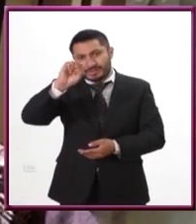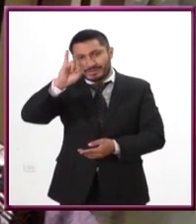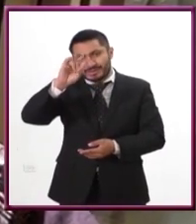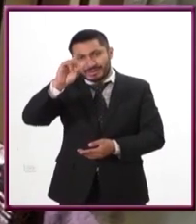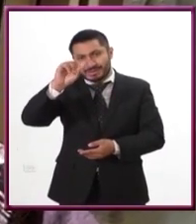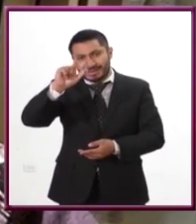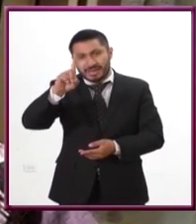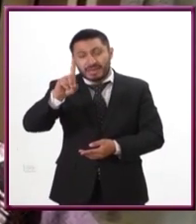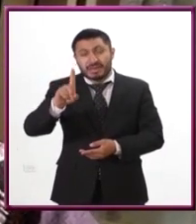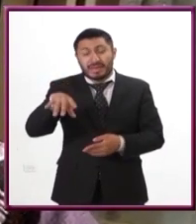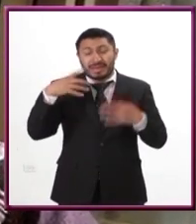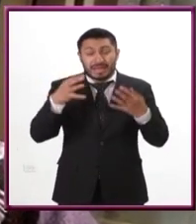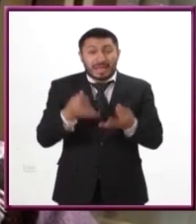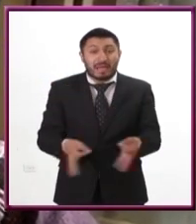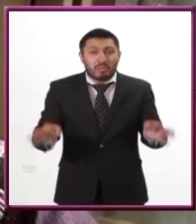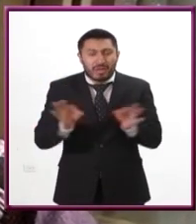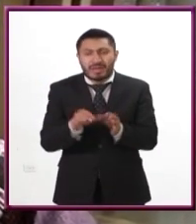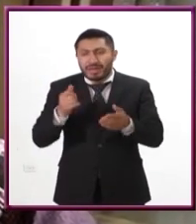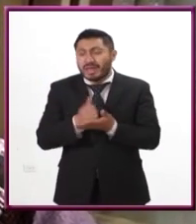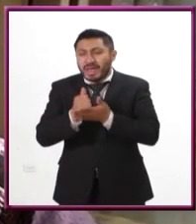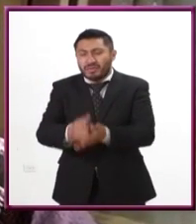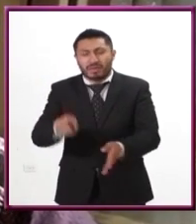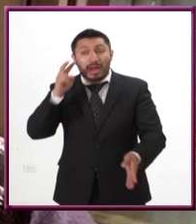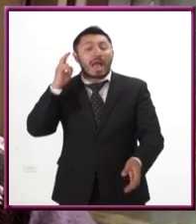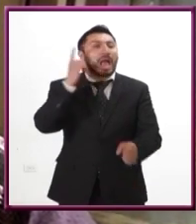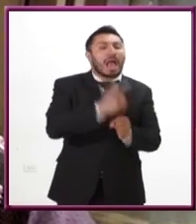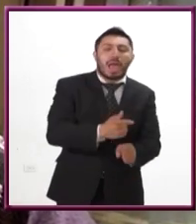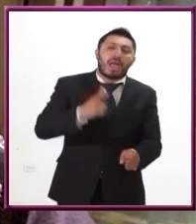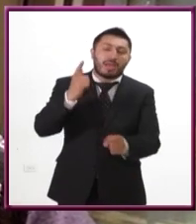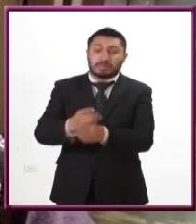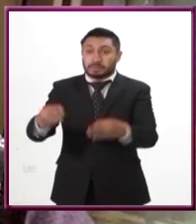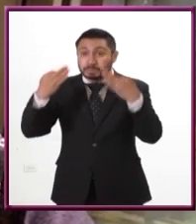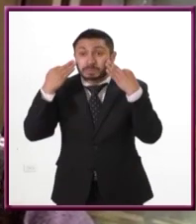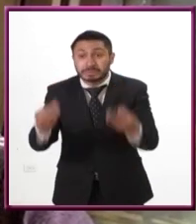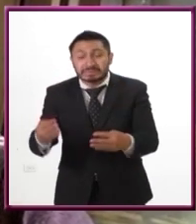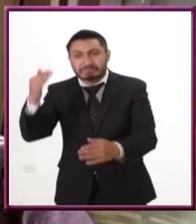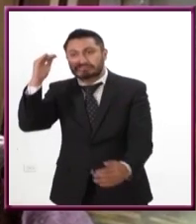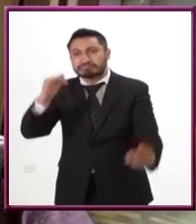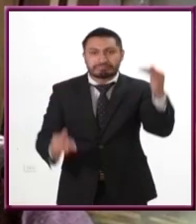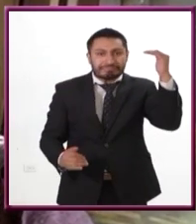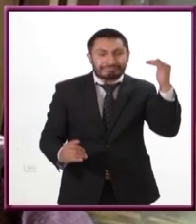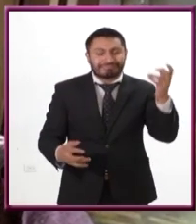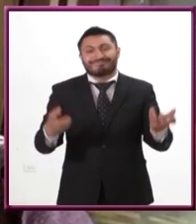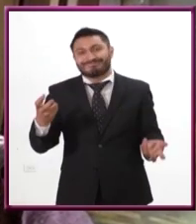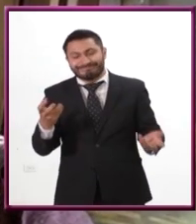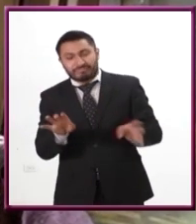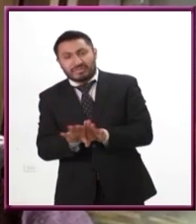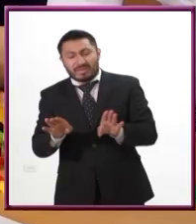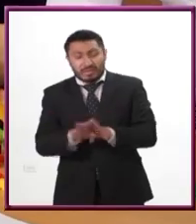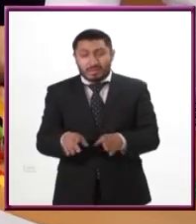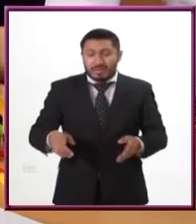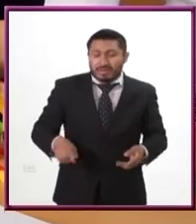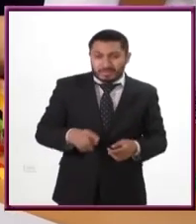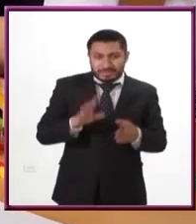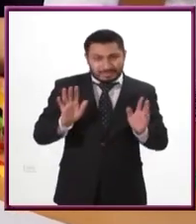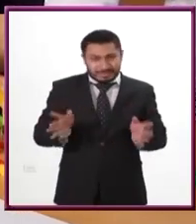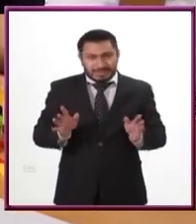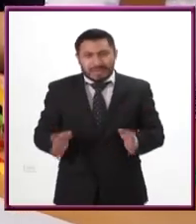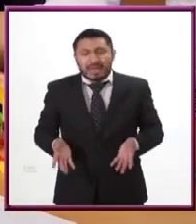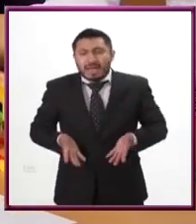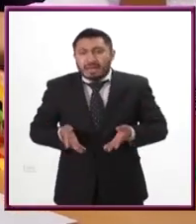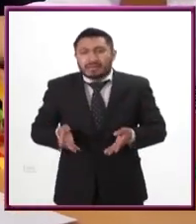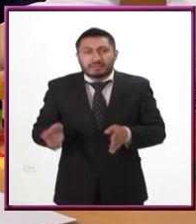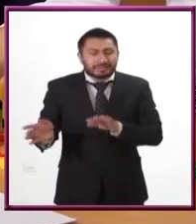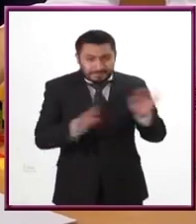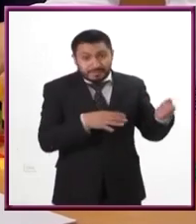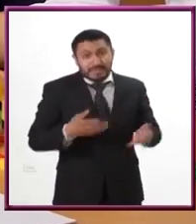es muy relevante, ayudó a visibilizar el problema de inequidad. En segunda, sentó las bases de un nuevo paradigma que renovó